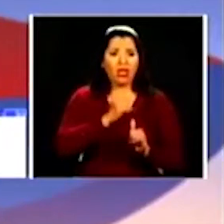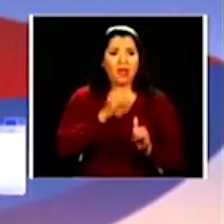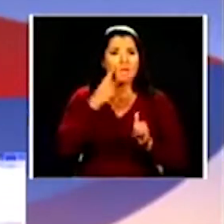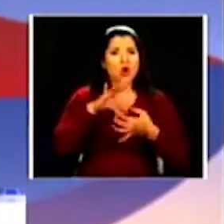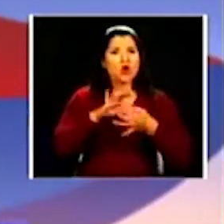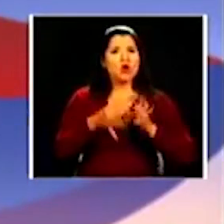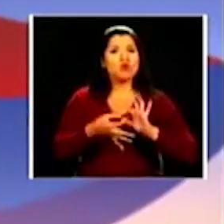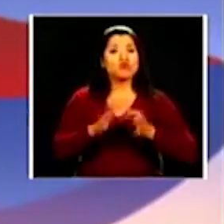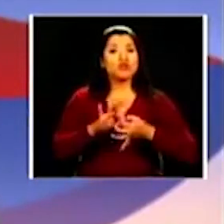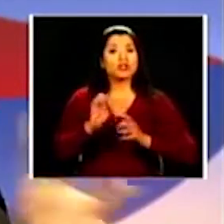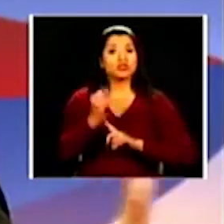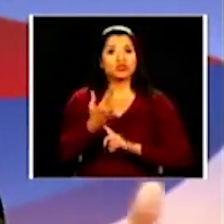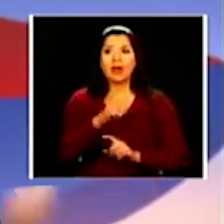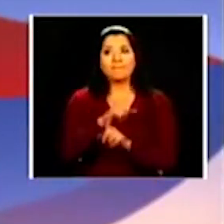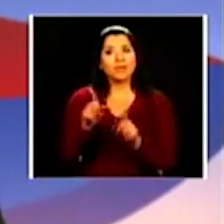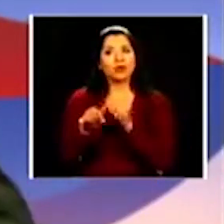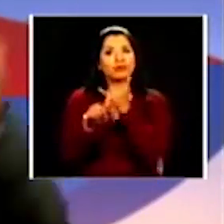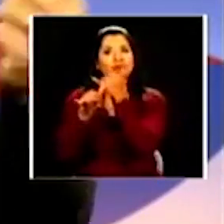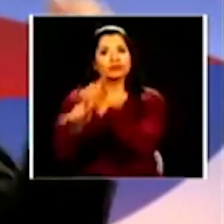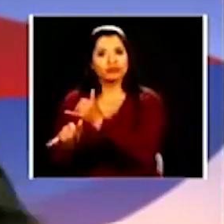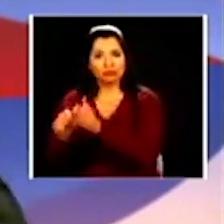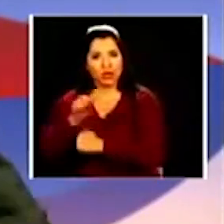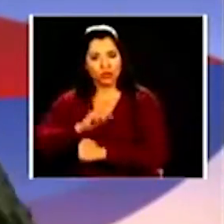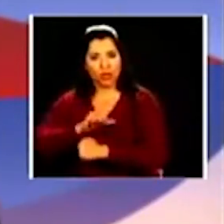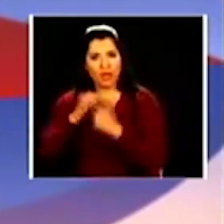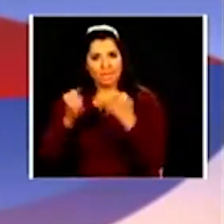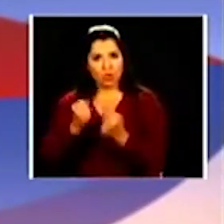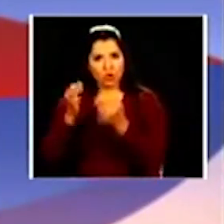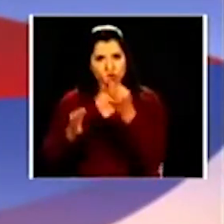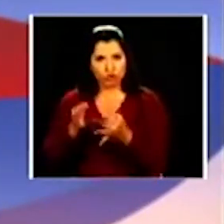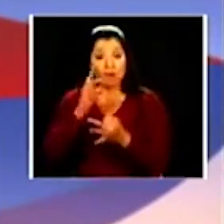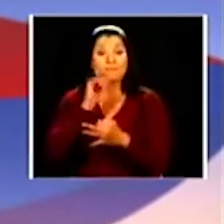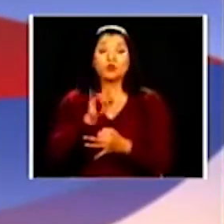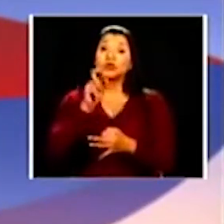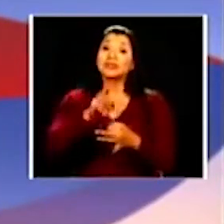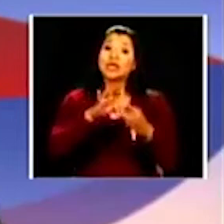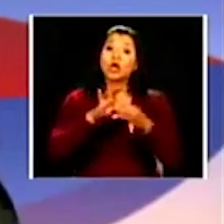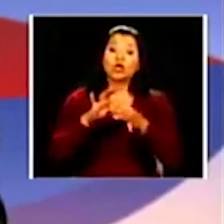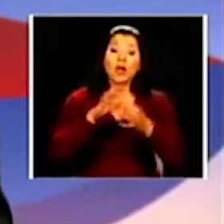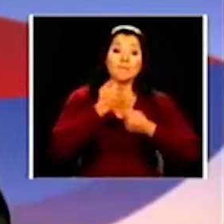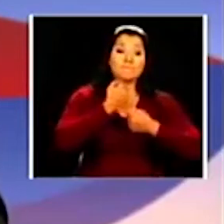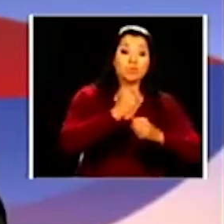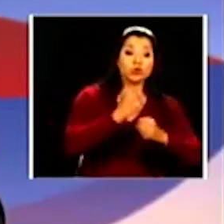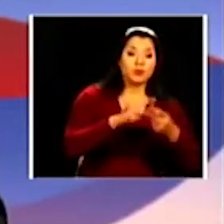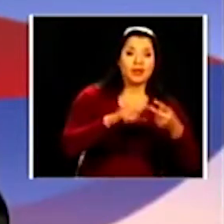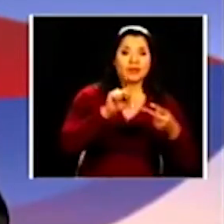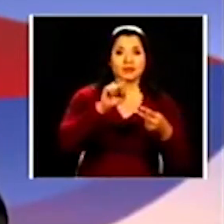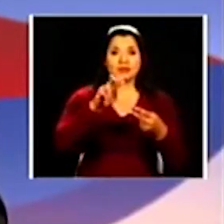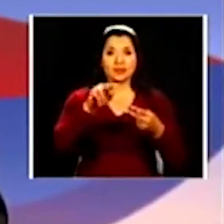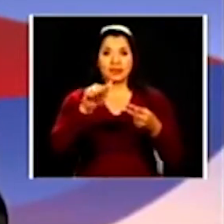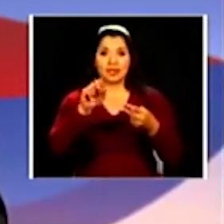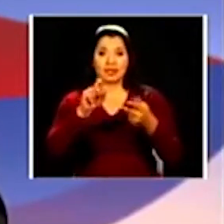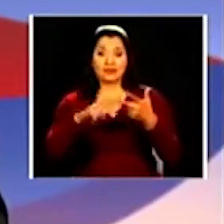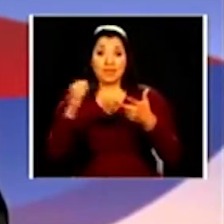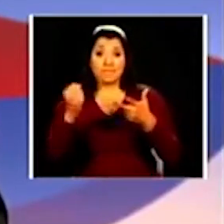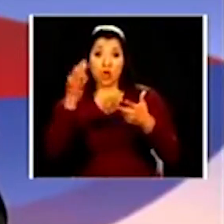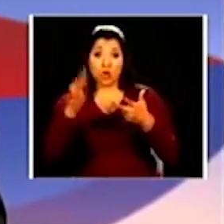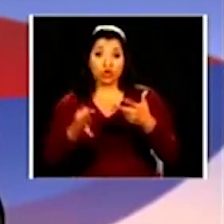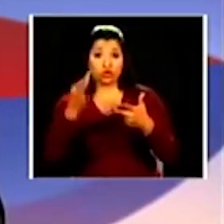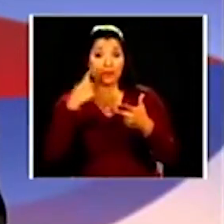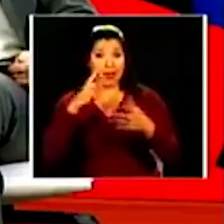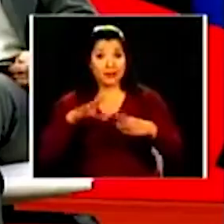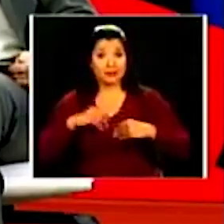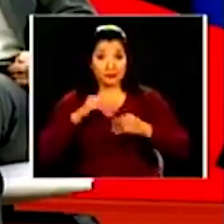y por eso en esa línea tiene que haber una coordinación entre SENASA, municipalidades y particularmente también el Poder Judicial para que reciba las